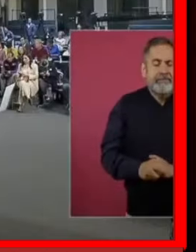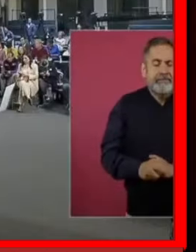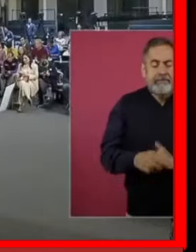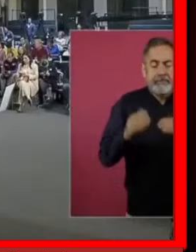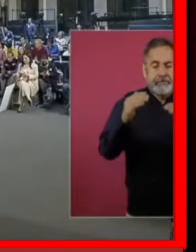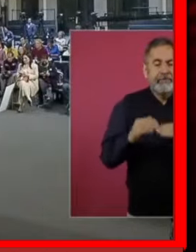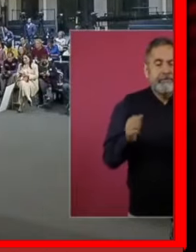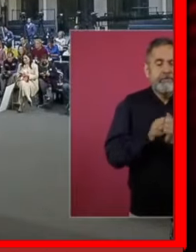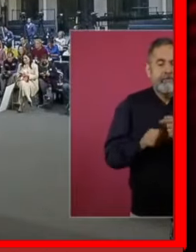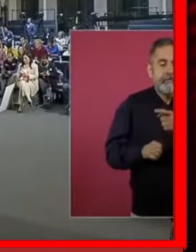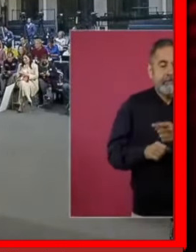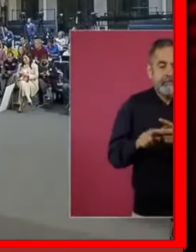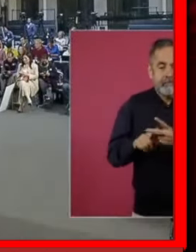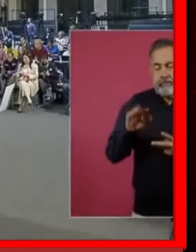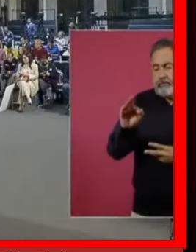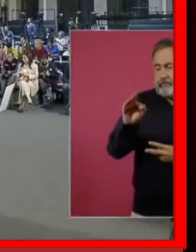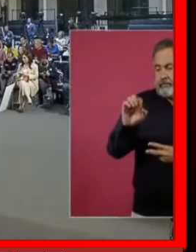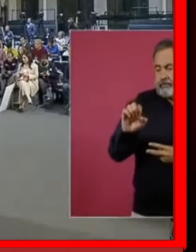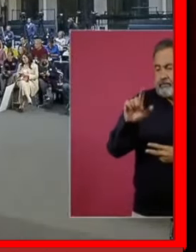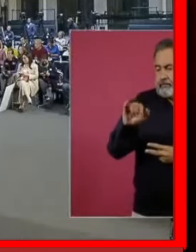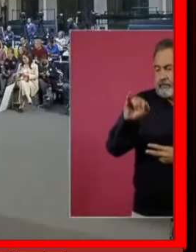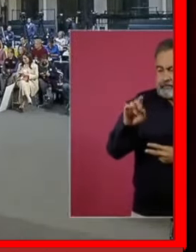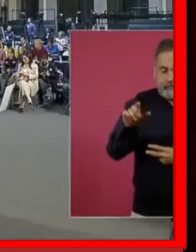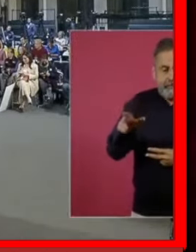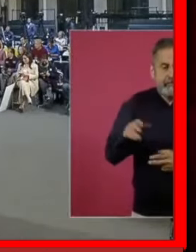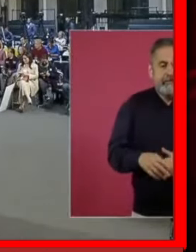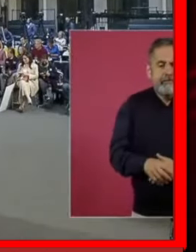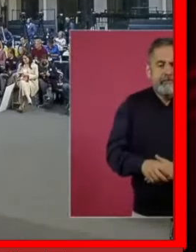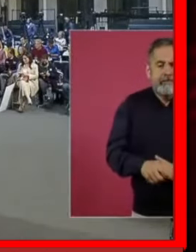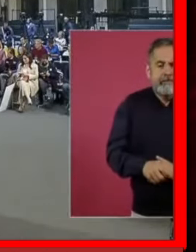pues vamos con Felipe